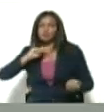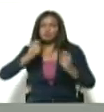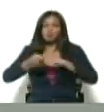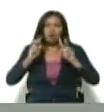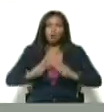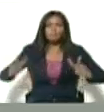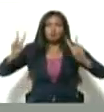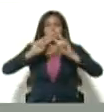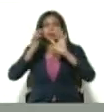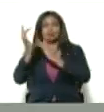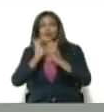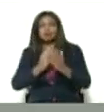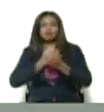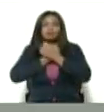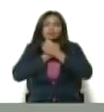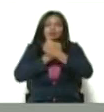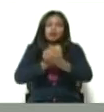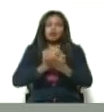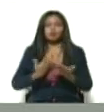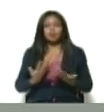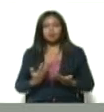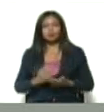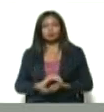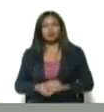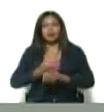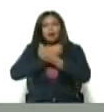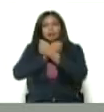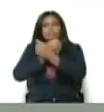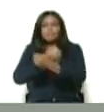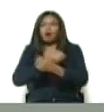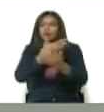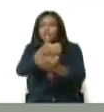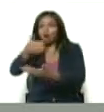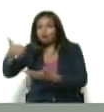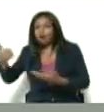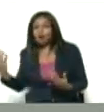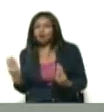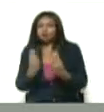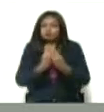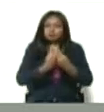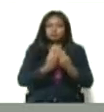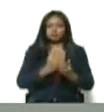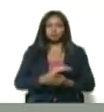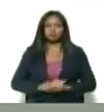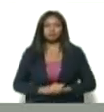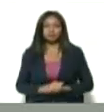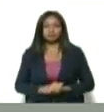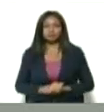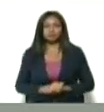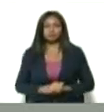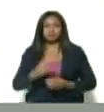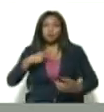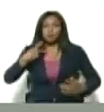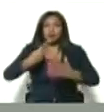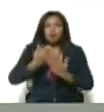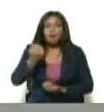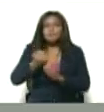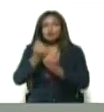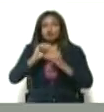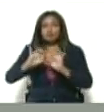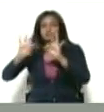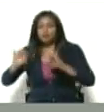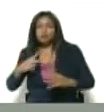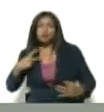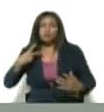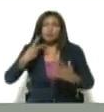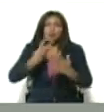los valores del amor. Amaos los unos a los otros. De los valores de la solidaridad, de los